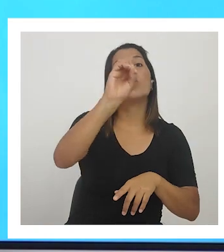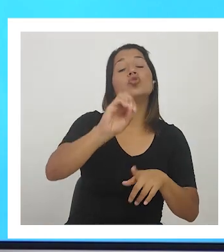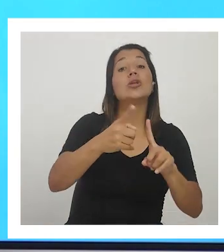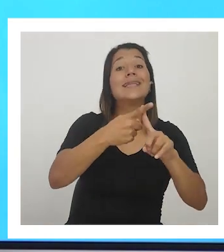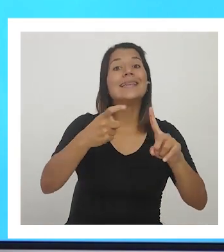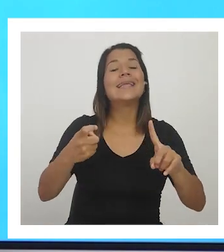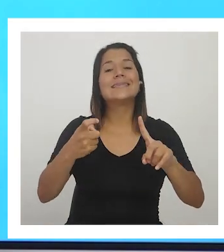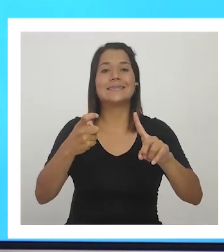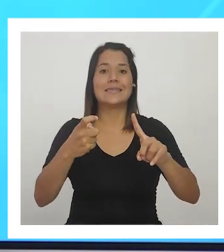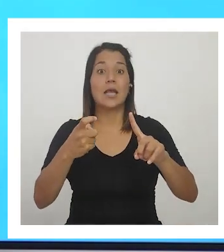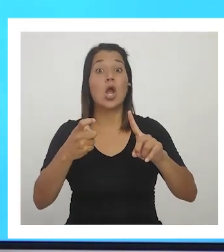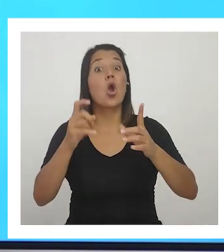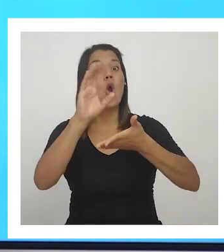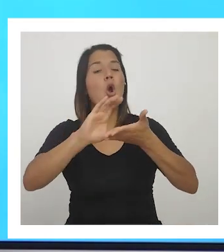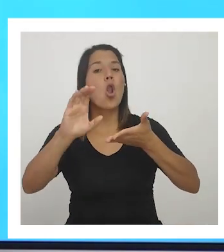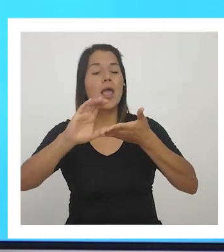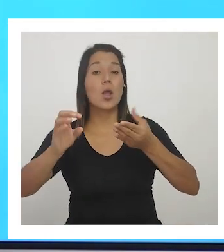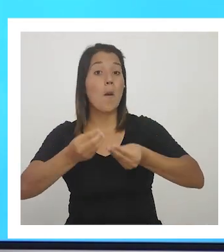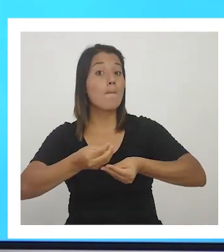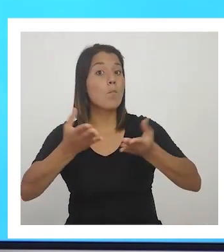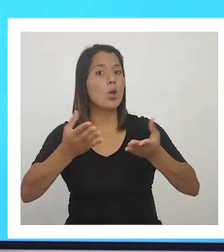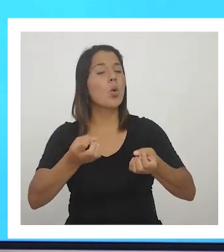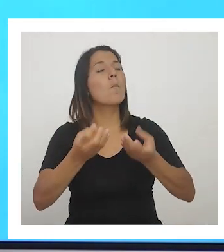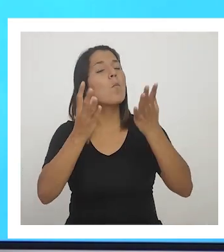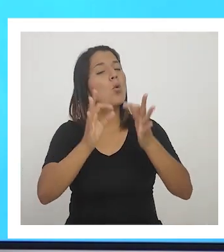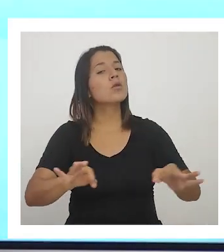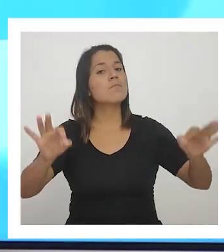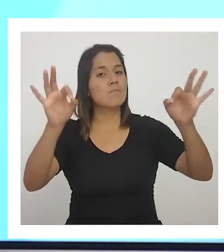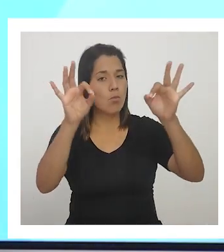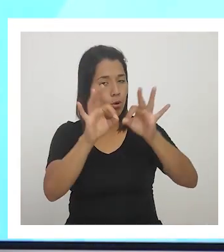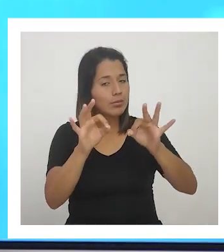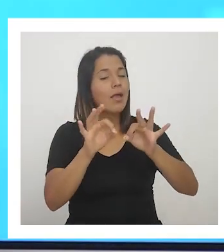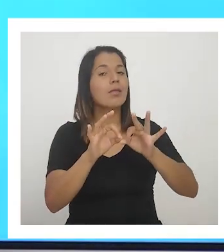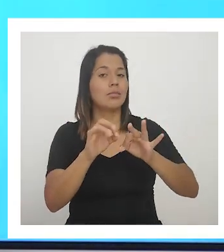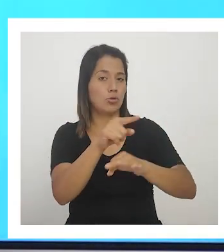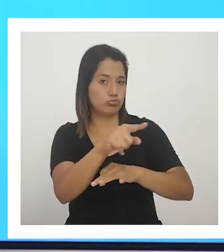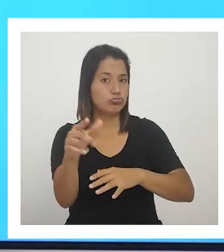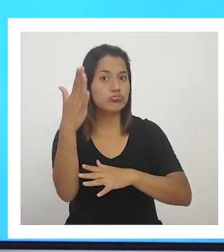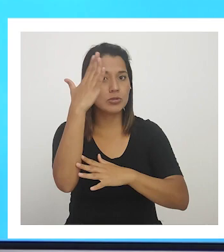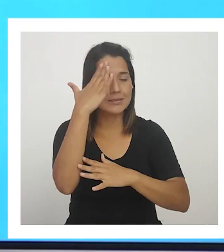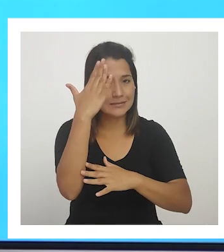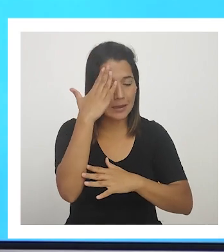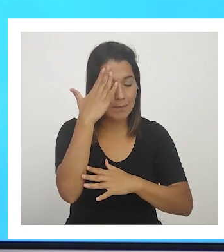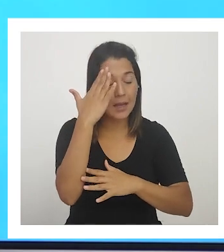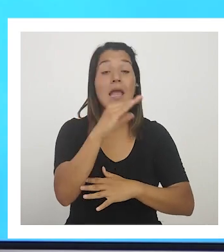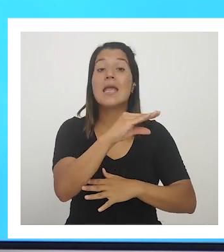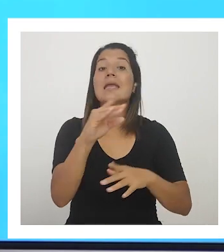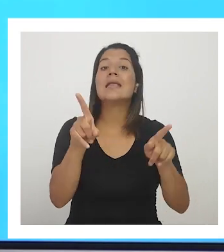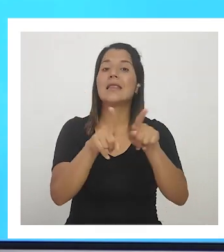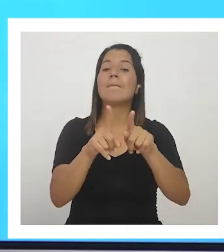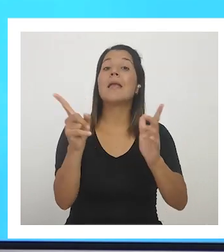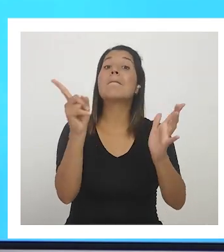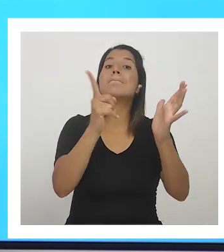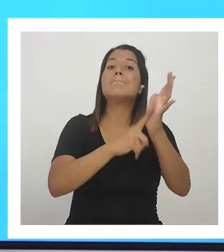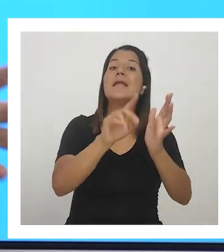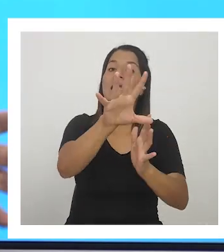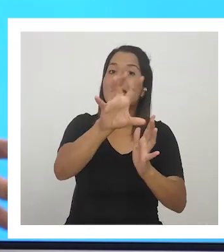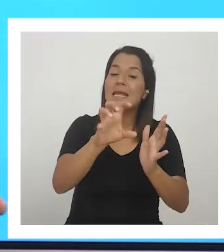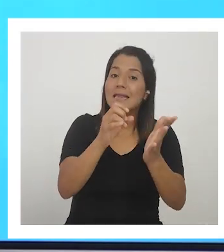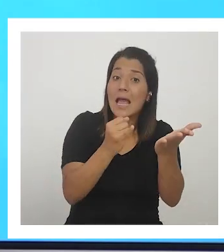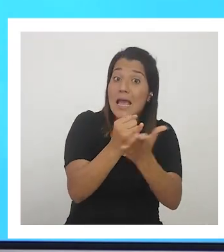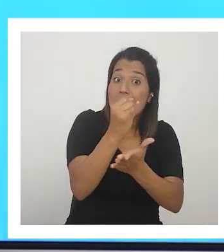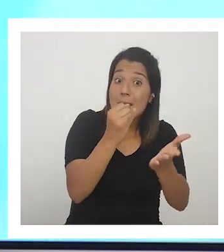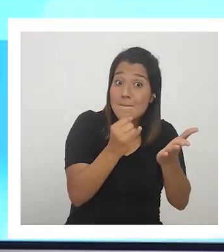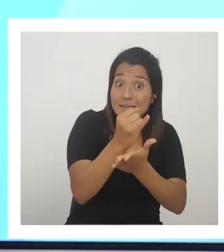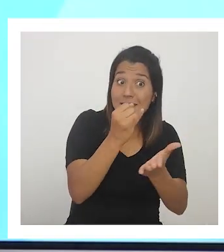públicos. Eso es muy importante que los costarricenses lo sepamos, además de que hay más de 1.500 investigaciones que desarrollan las